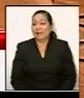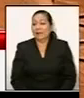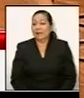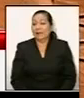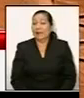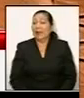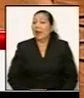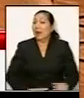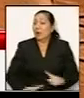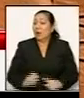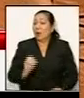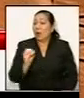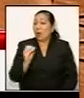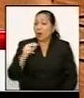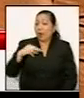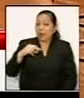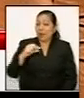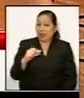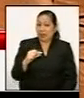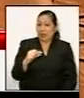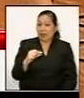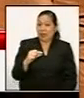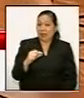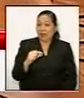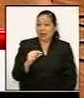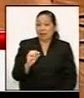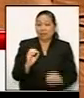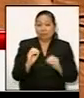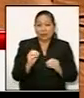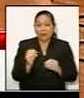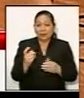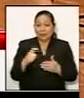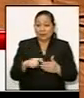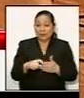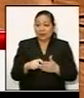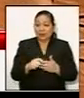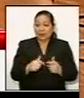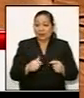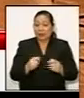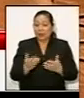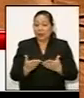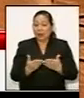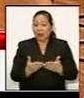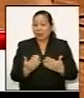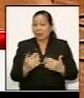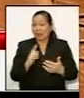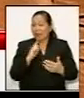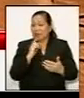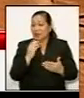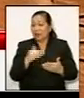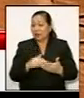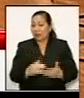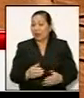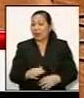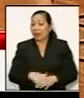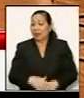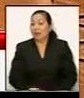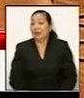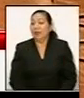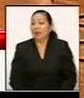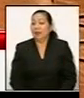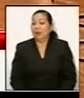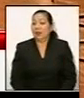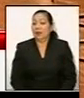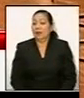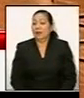alguna ong tuvo participación en la formulación e instrumentación de la política educativa ya sea como parte gestora asesora